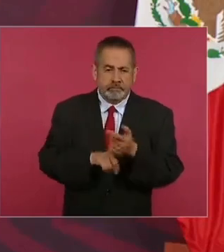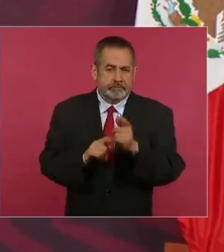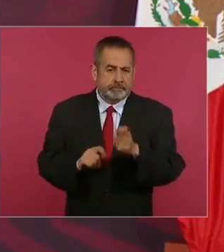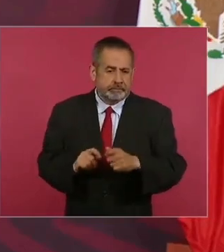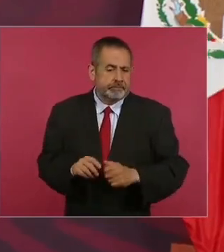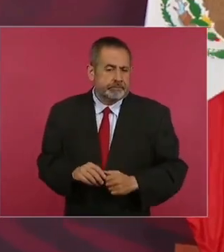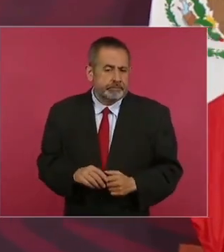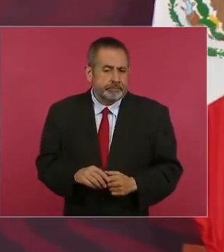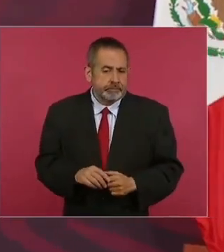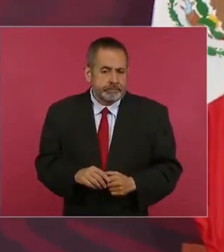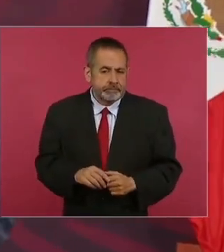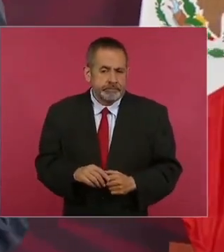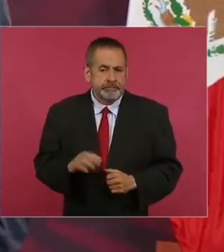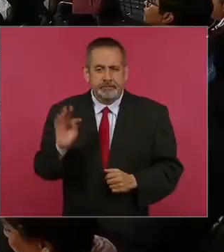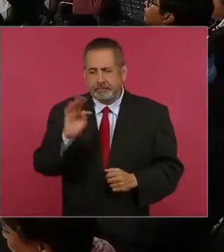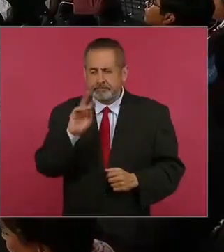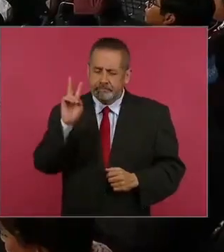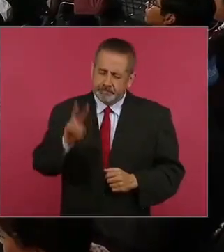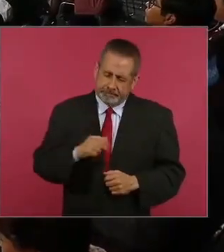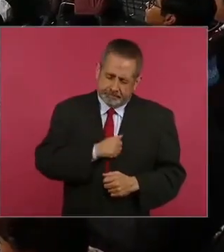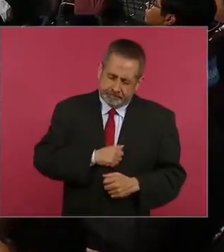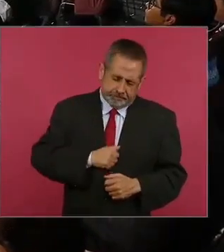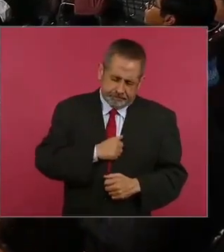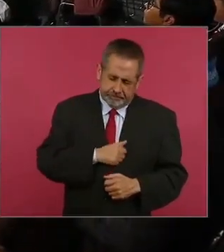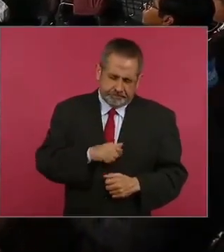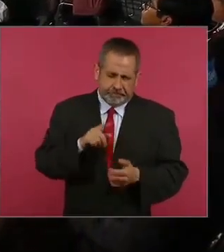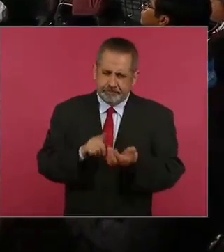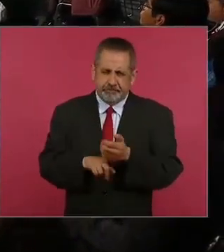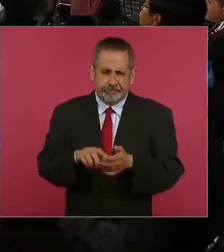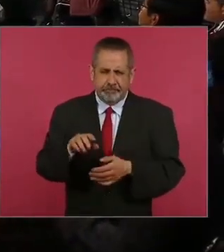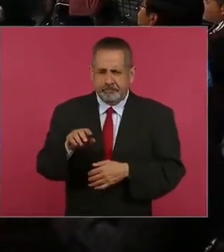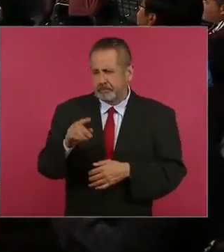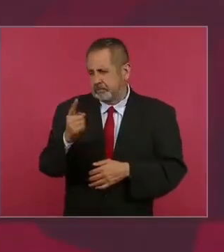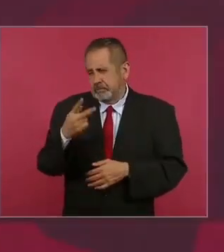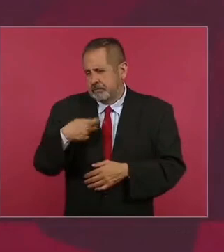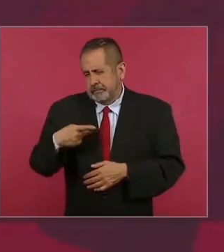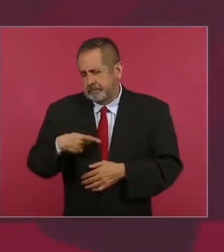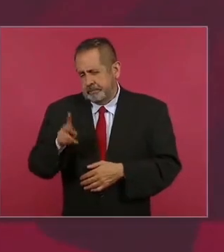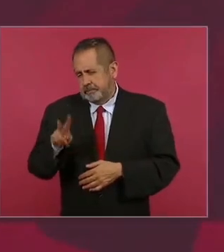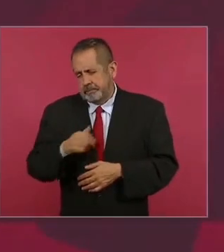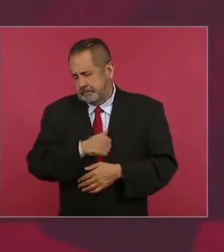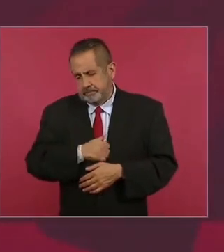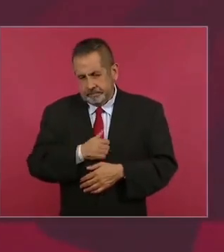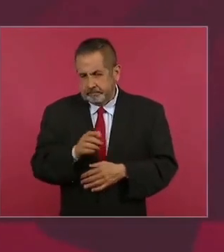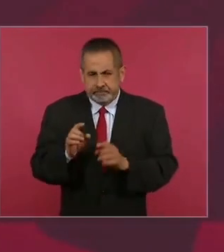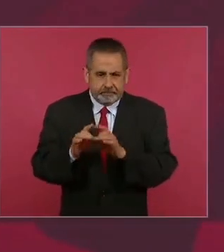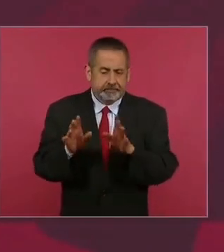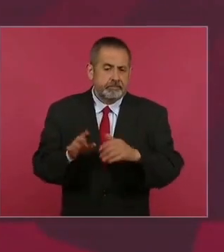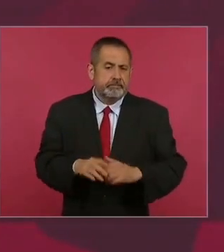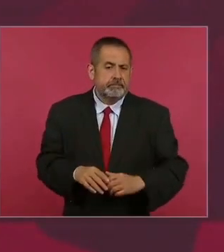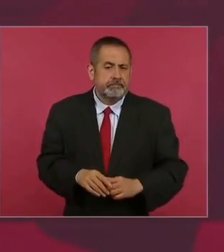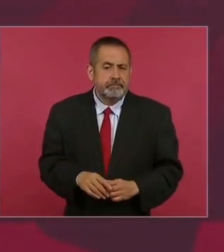Aún siendo lamentable la pérdida de cualquier persona,